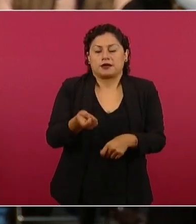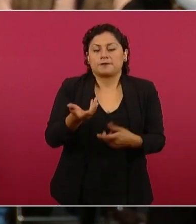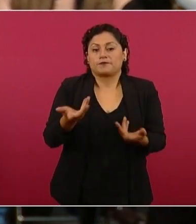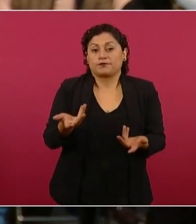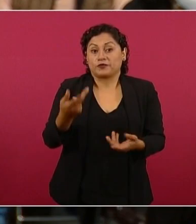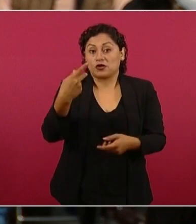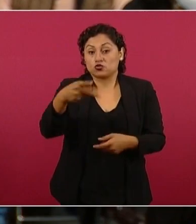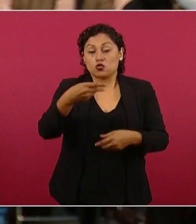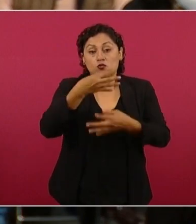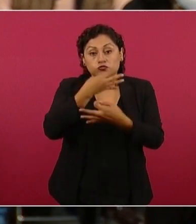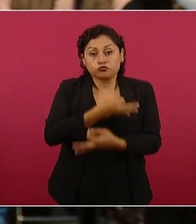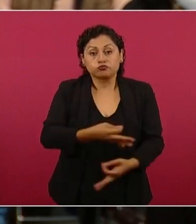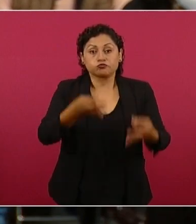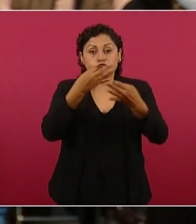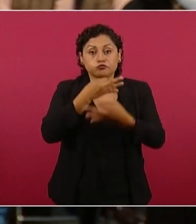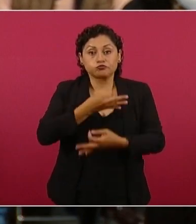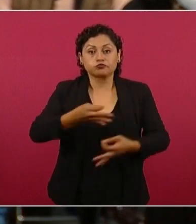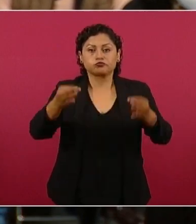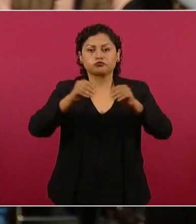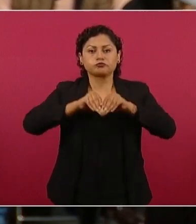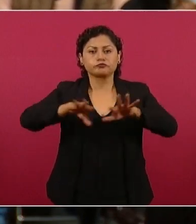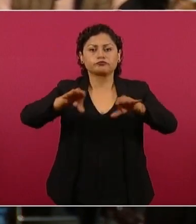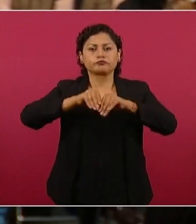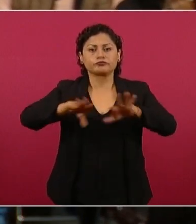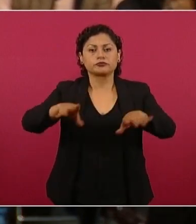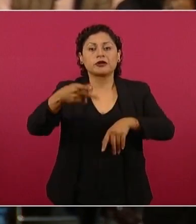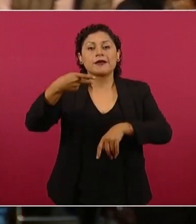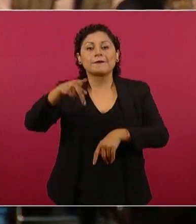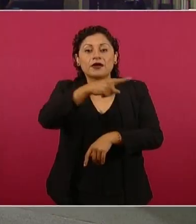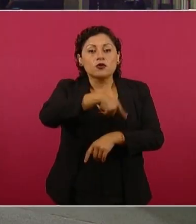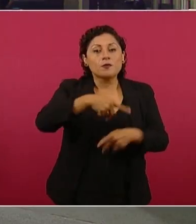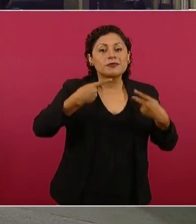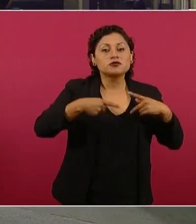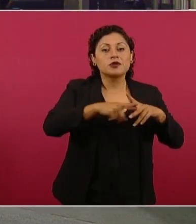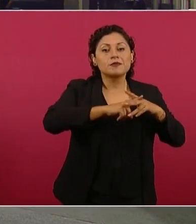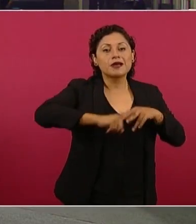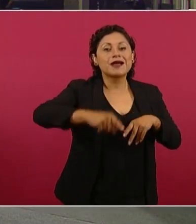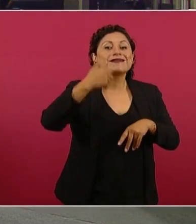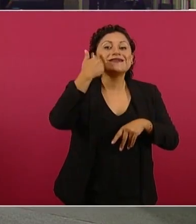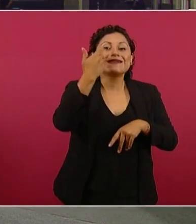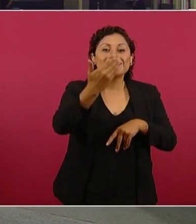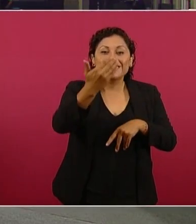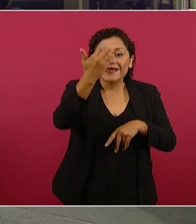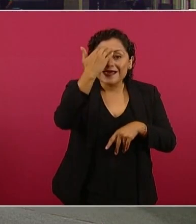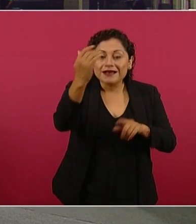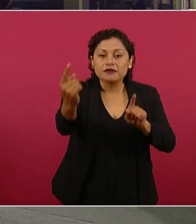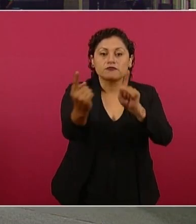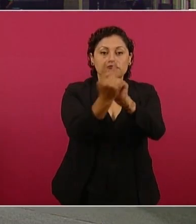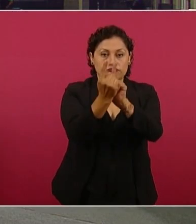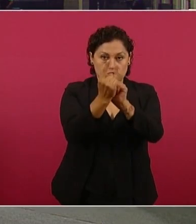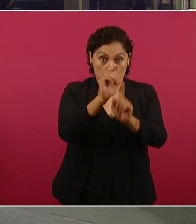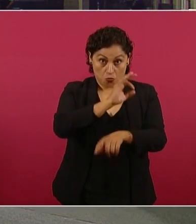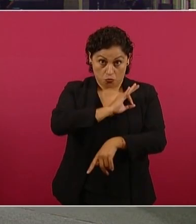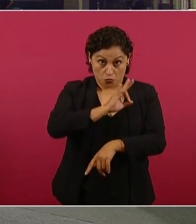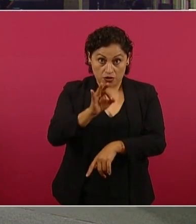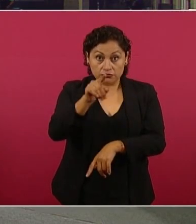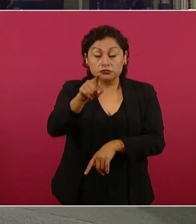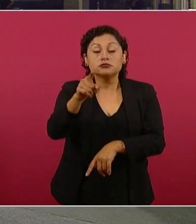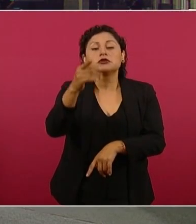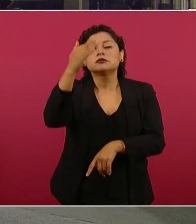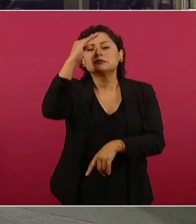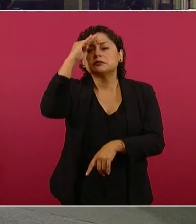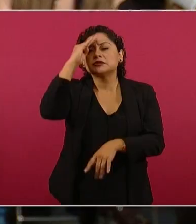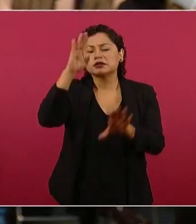usted mensajes, pero ellos lo que piden es un encuentro. ¿Usted ve viable que en su visita a Washington